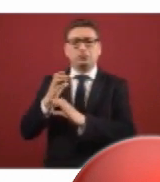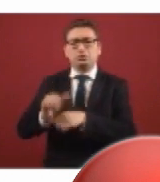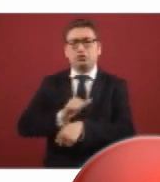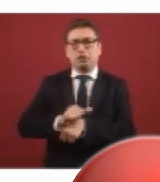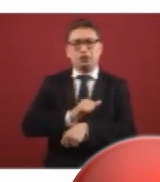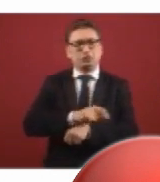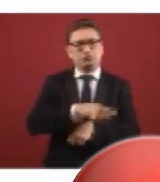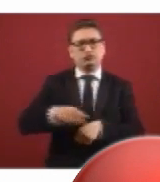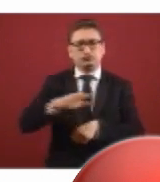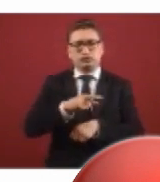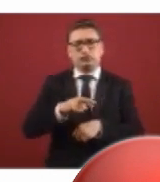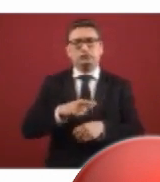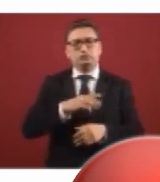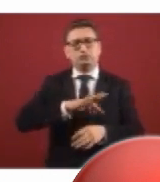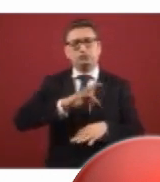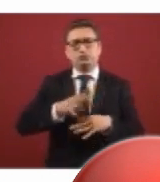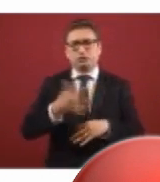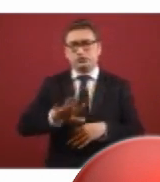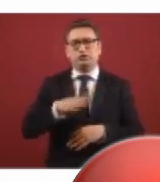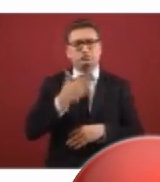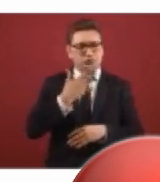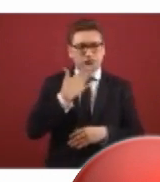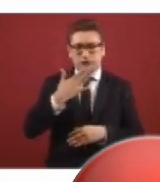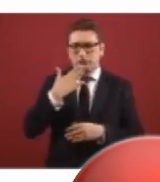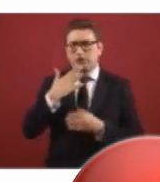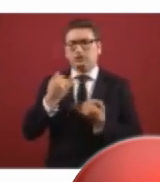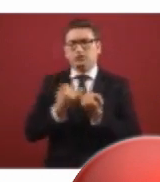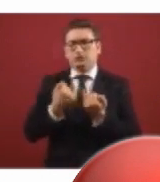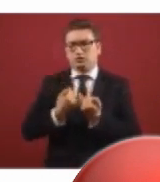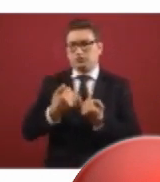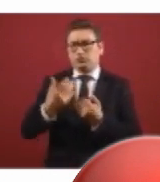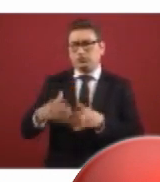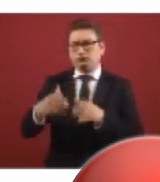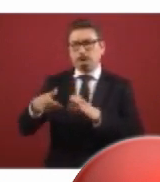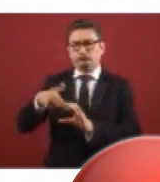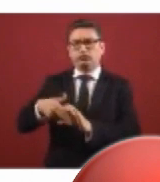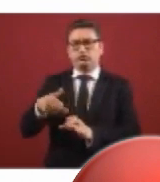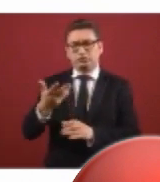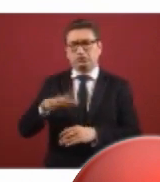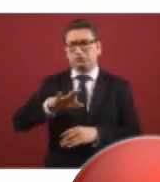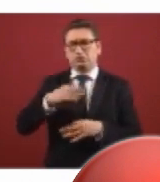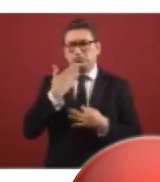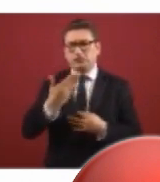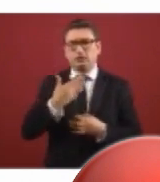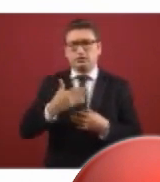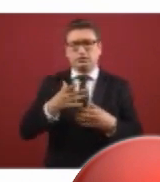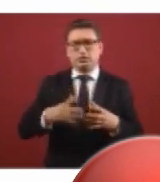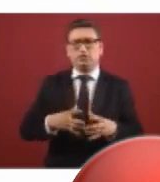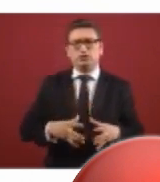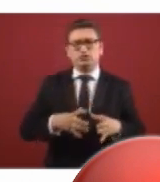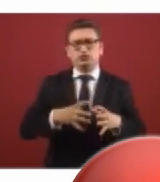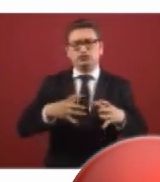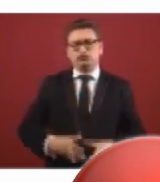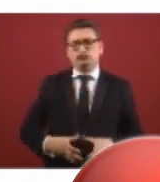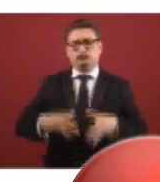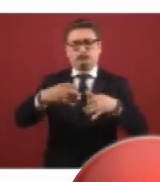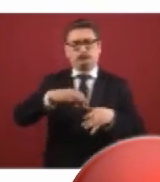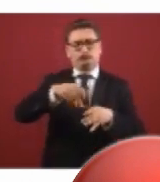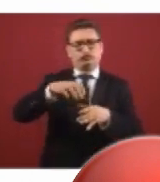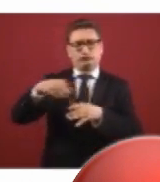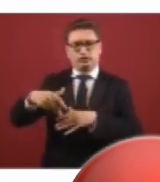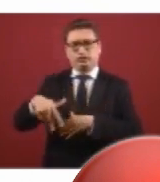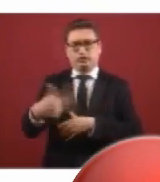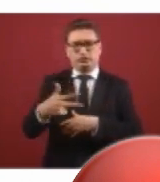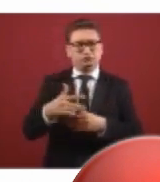bien 10 autotanques todos salieron bien 13 lo 3 de cilindros solo 14 salieron con falla muy